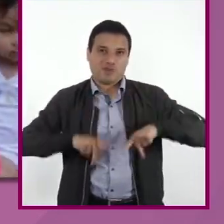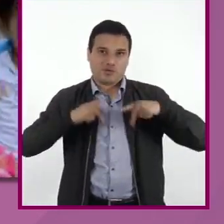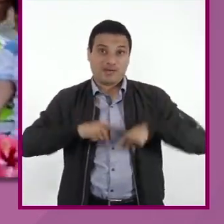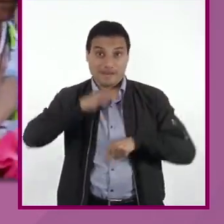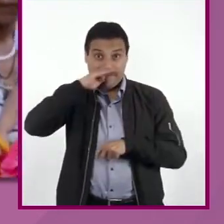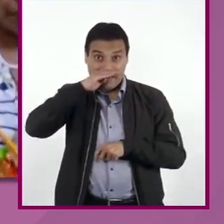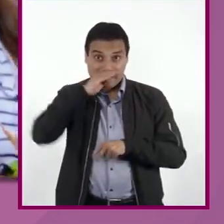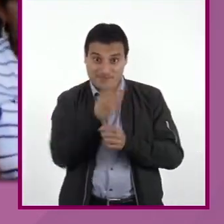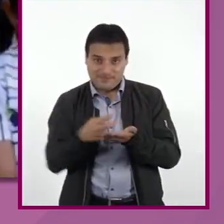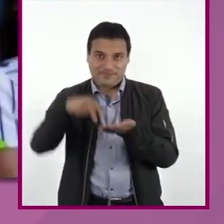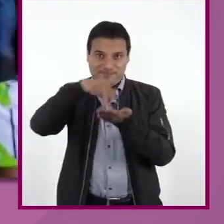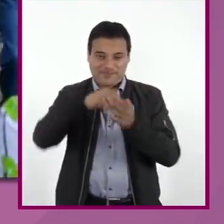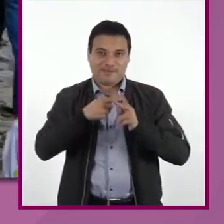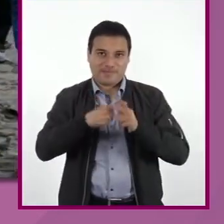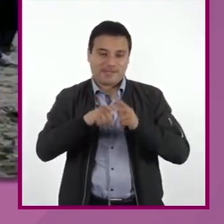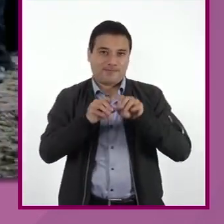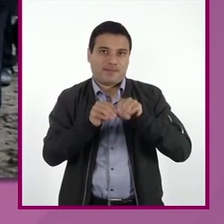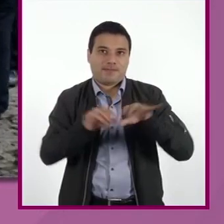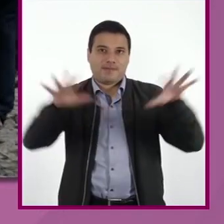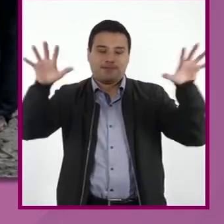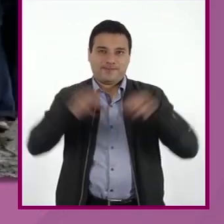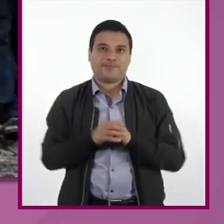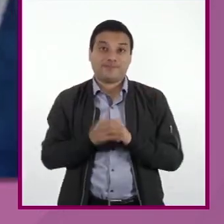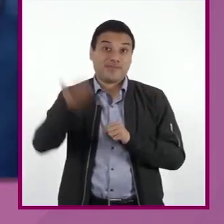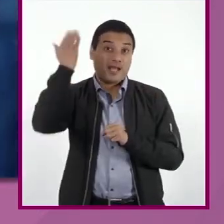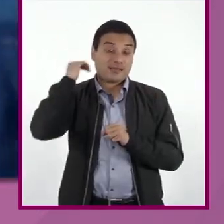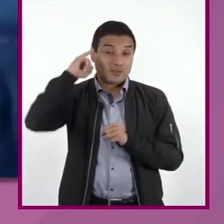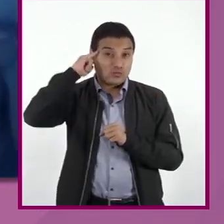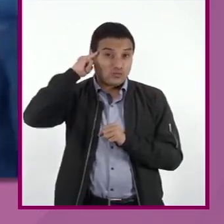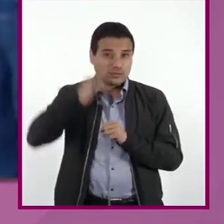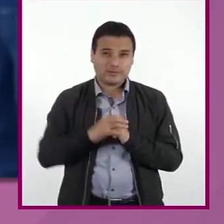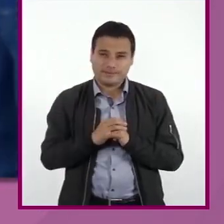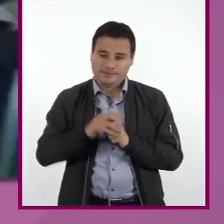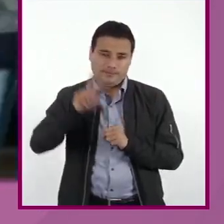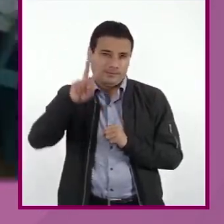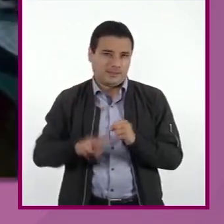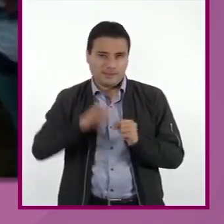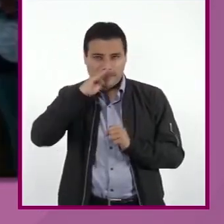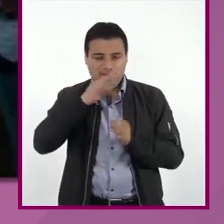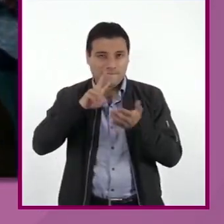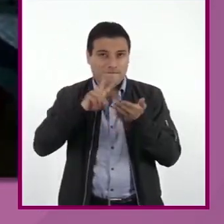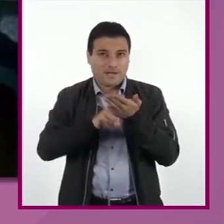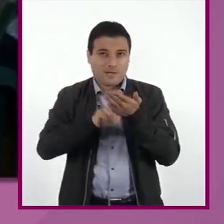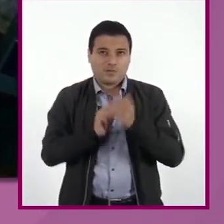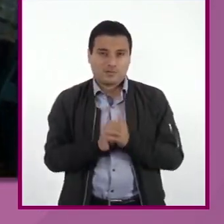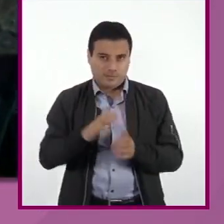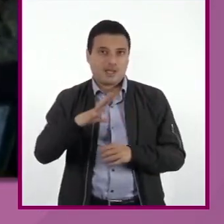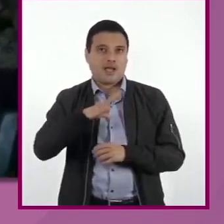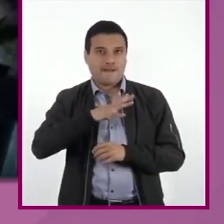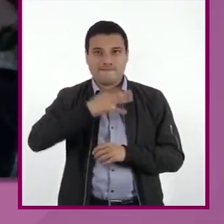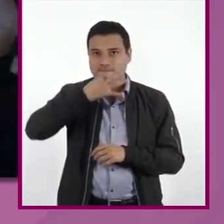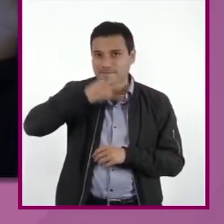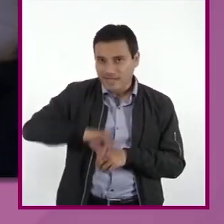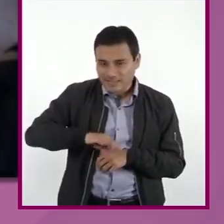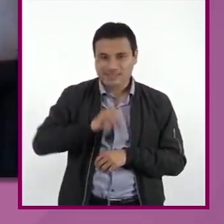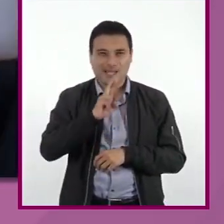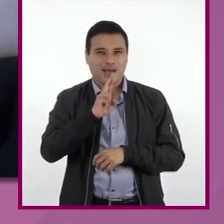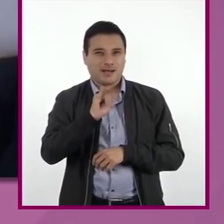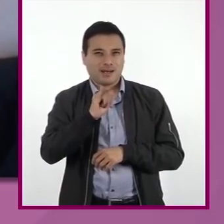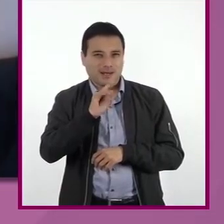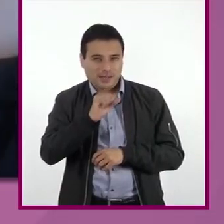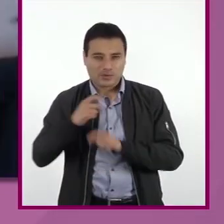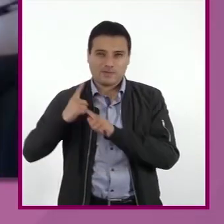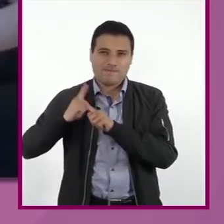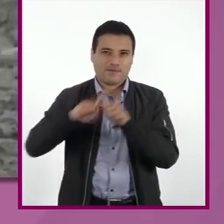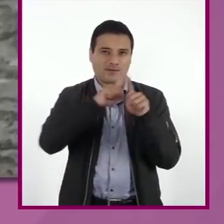Tan importante fue el maíz para nuestros ancestros que crearon fiestas y ritos en torno a él, que todavía conservamos.